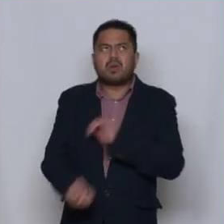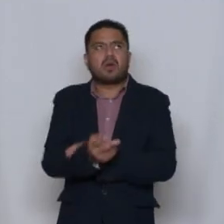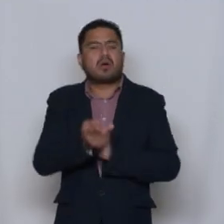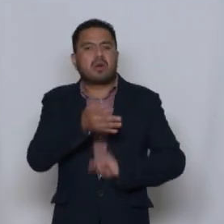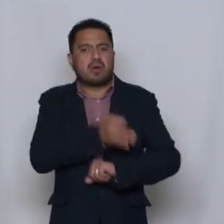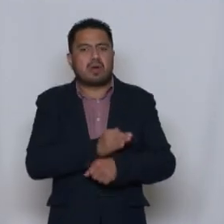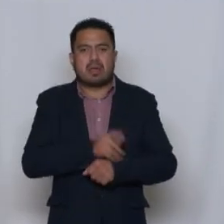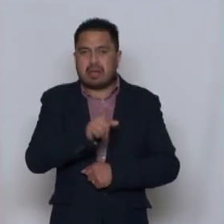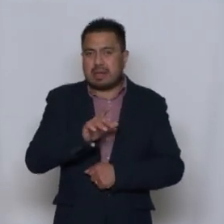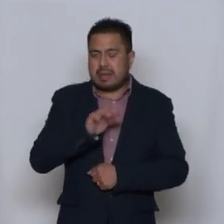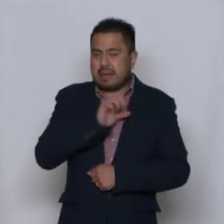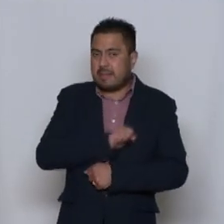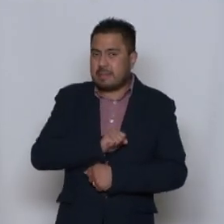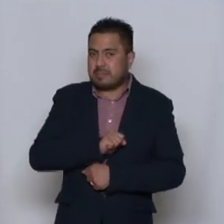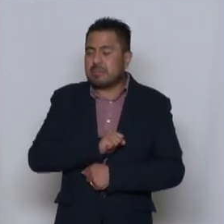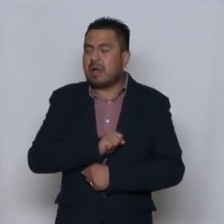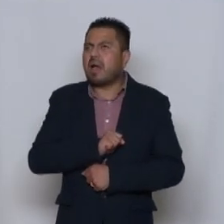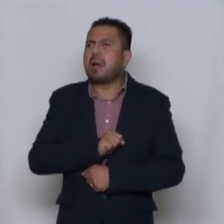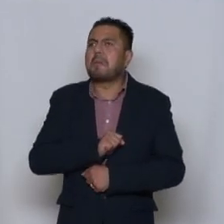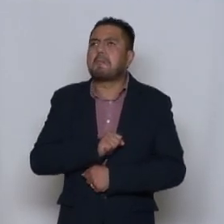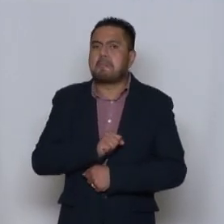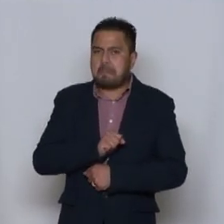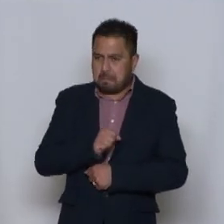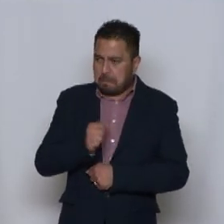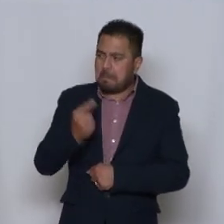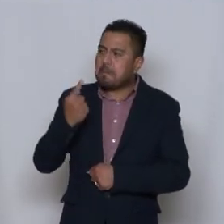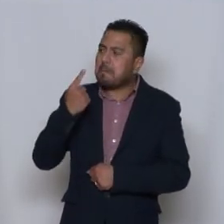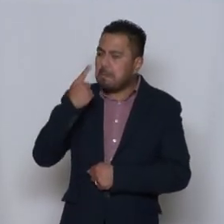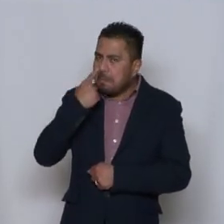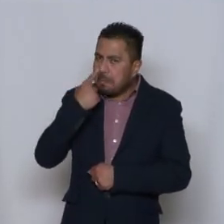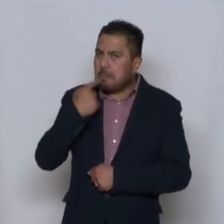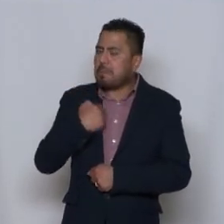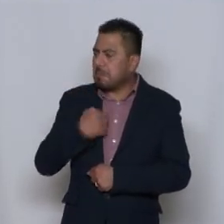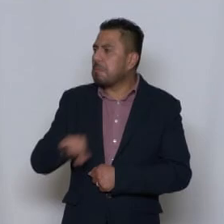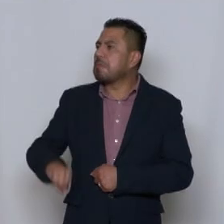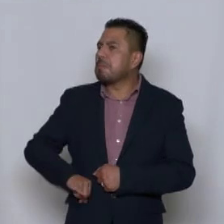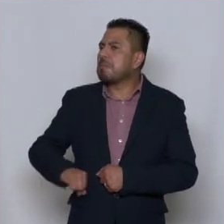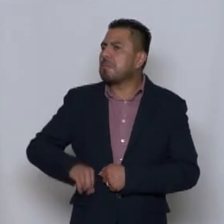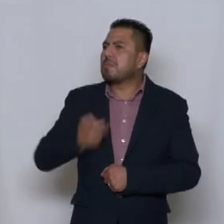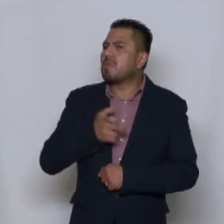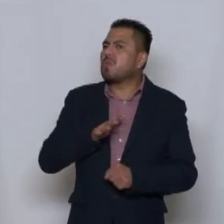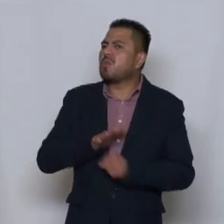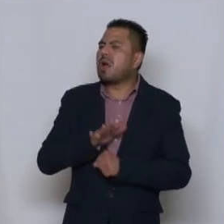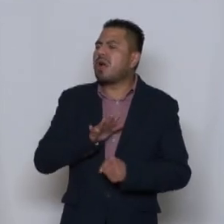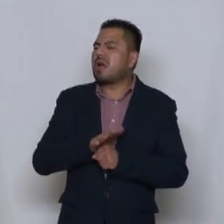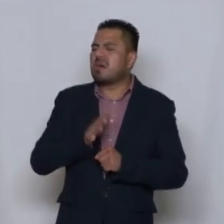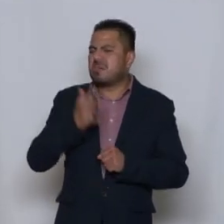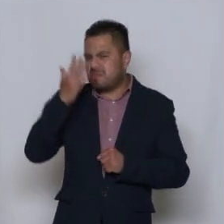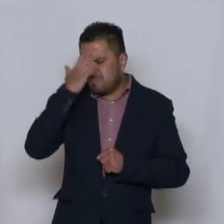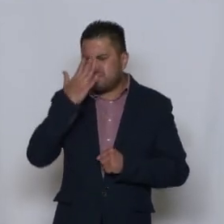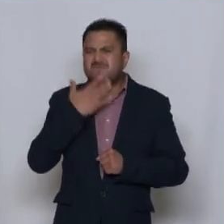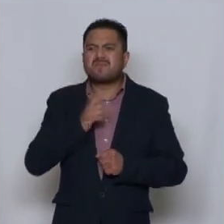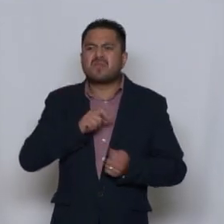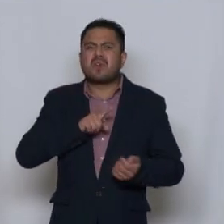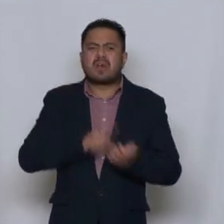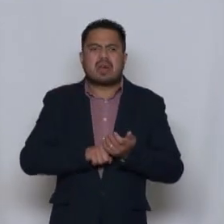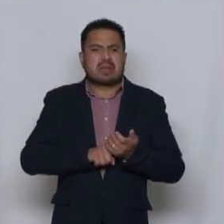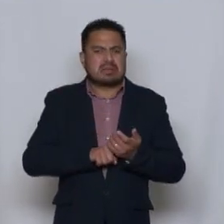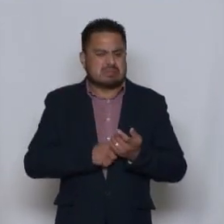tanto te gustan. A ver, a eso me interesa. ¿Cuáles serán sus superpoderes? Porque tendrán una